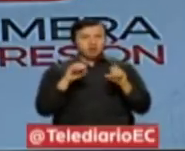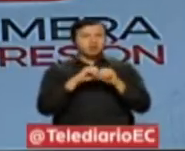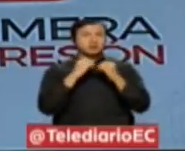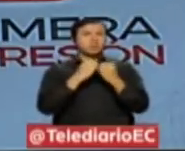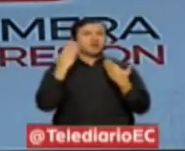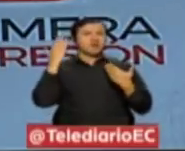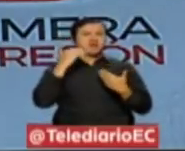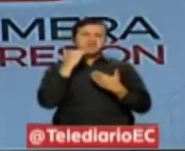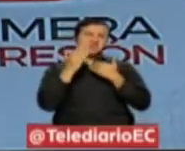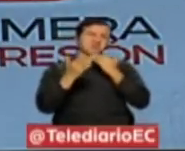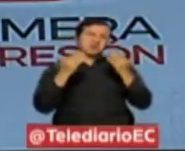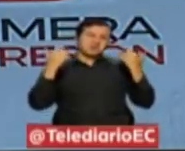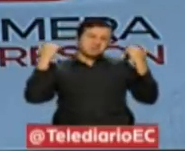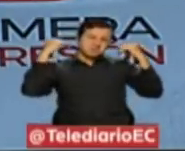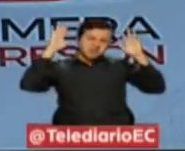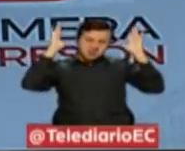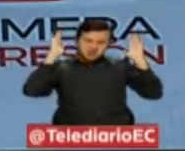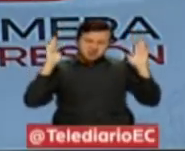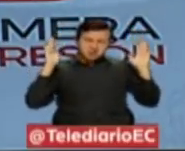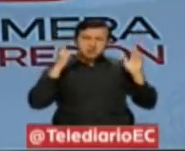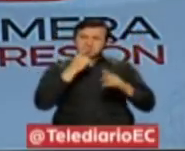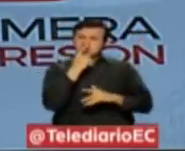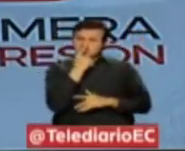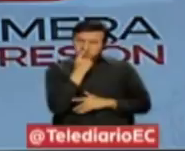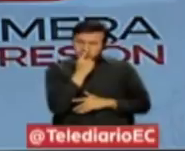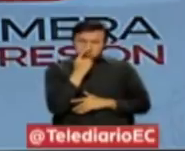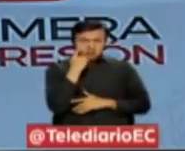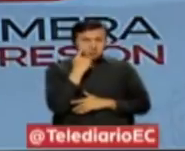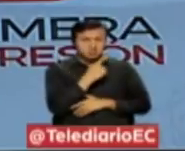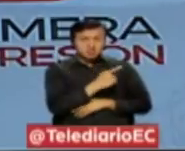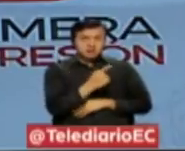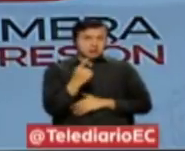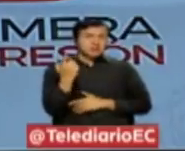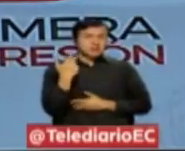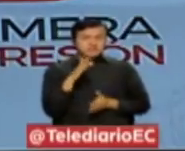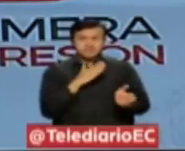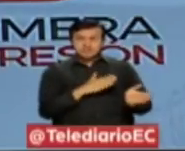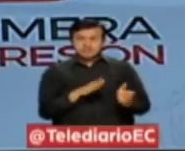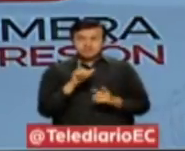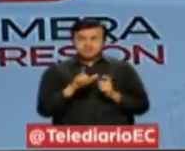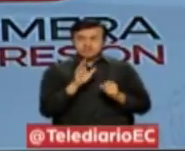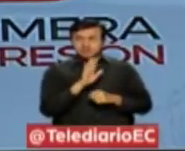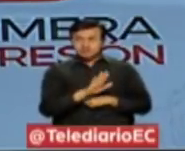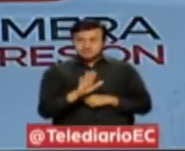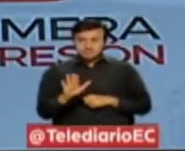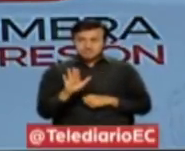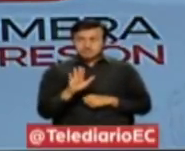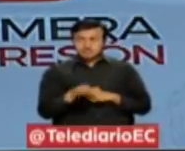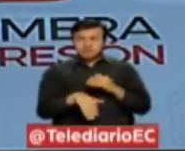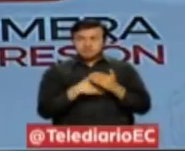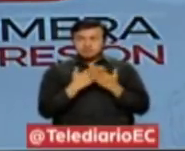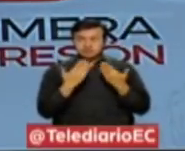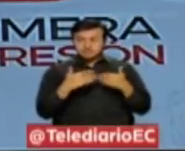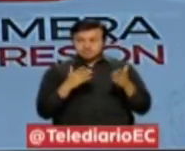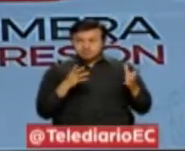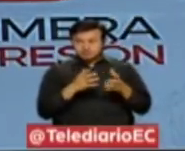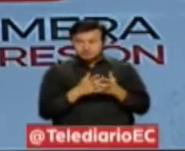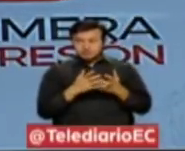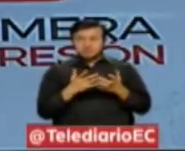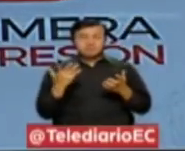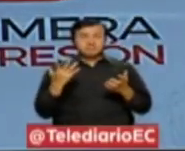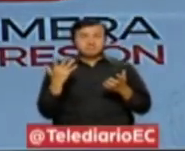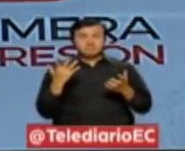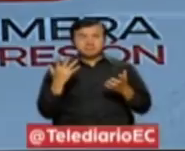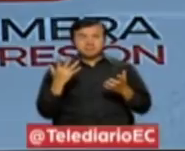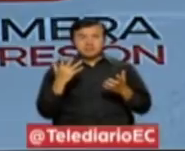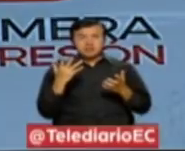habían alejado absolutamente de los intereses y de las expectativas de la ciudadanía, que dejaron de representarlos. Veníamos de una